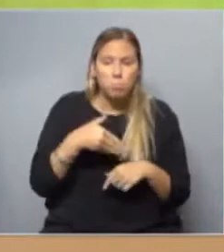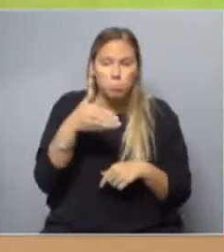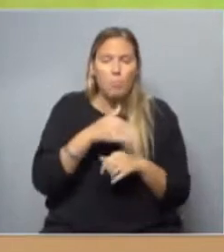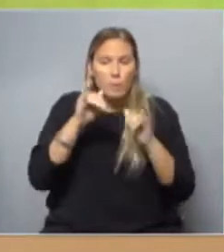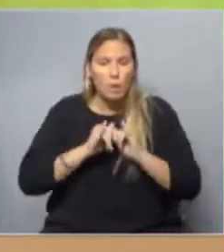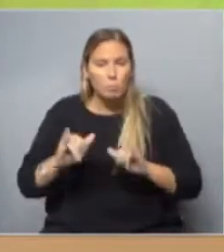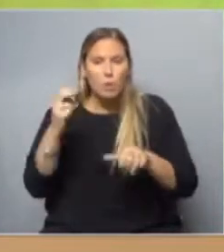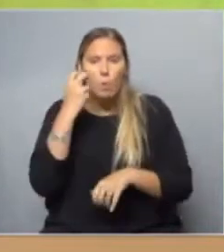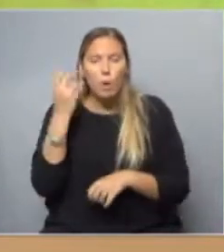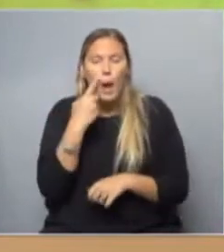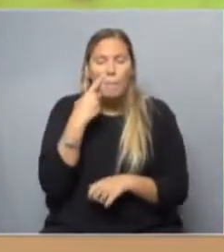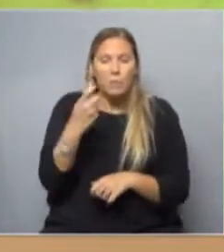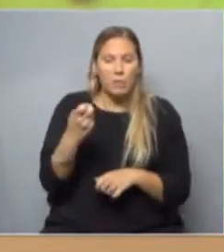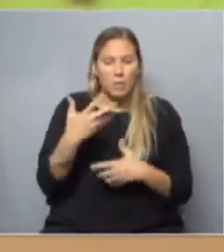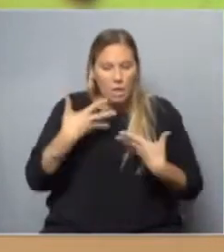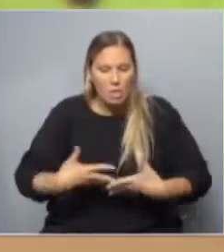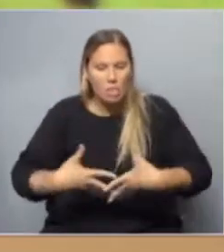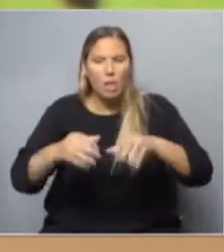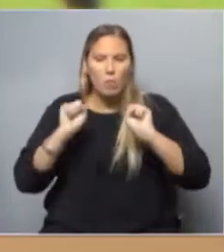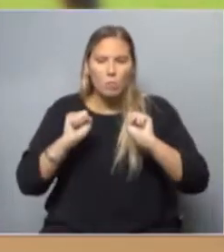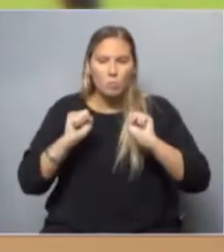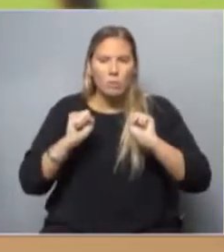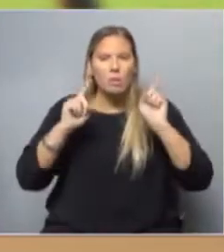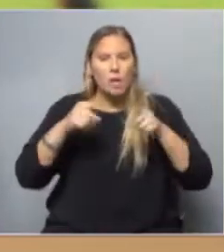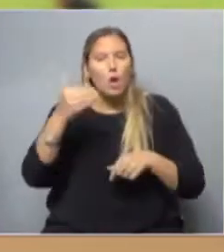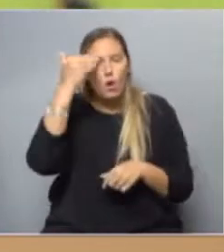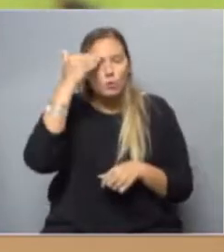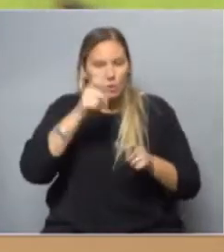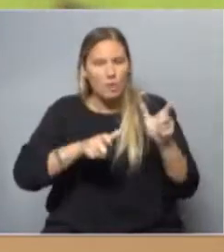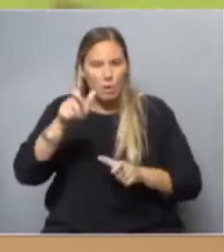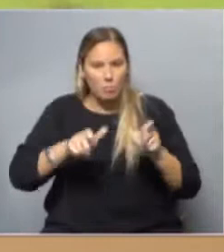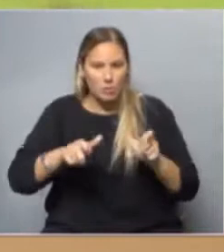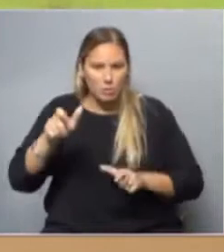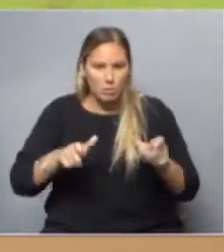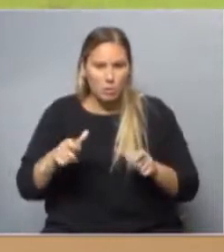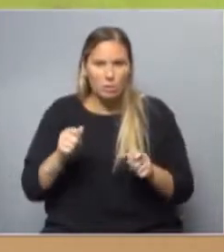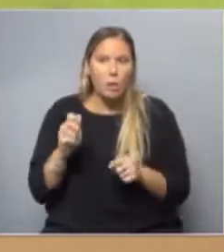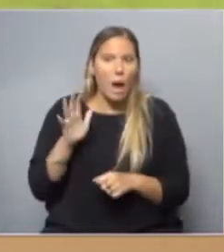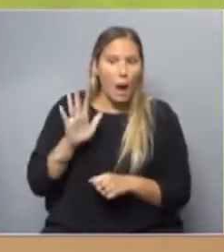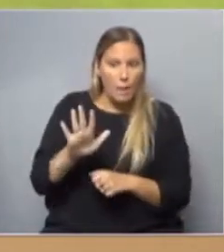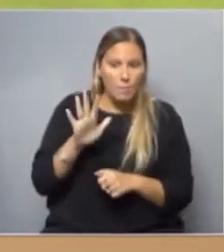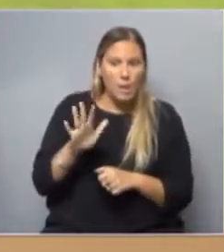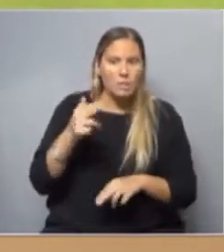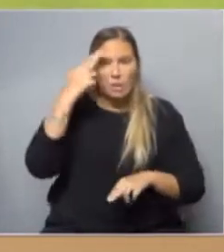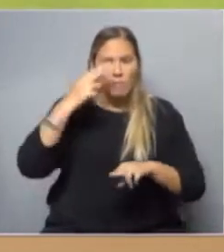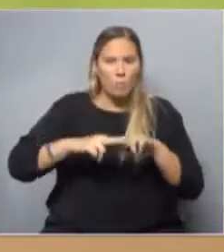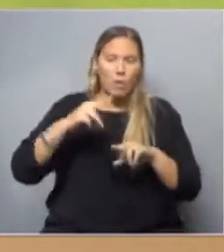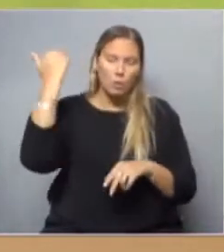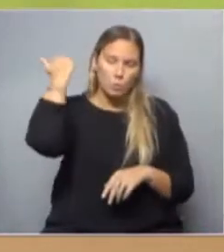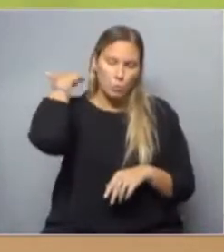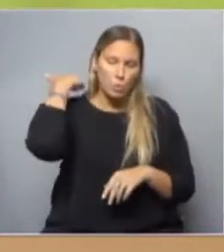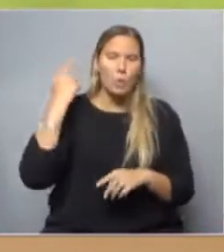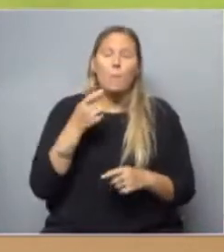que buscan prevenir, detectar y además concientizar sobre la amenaza de la tuberculosis. Le damos